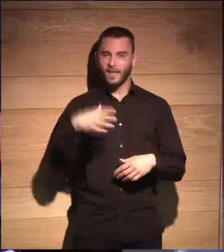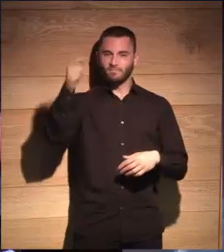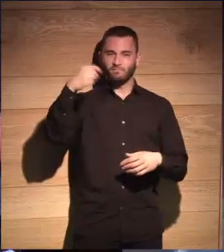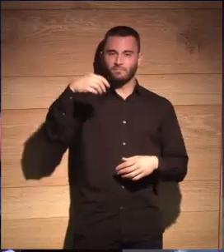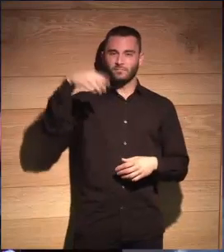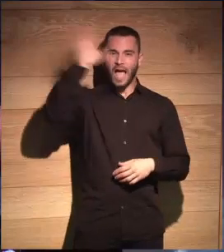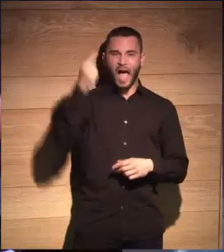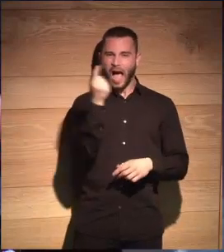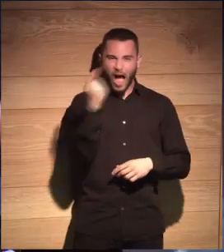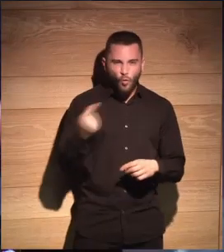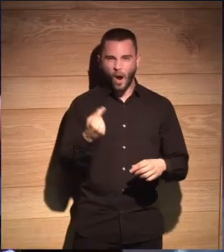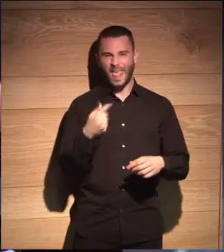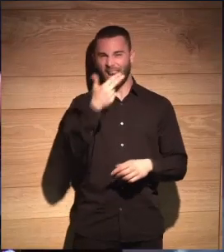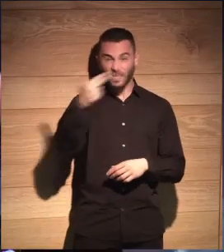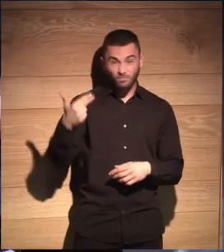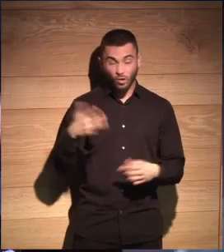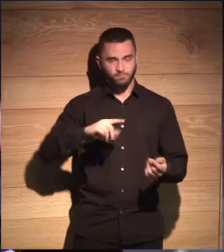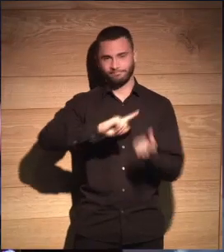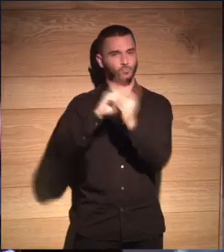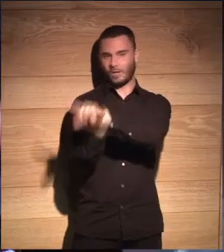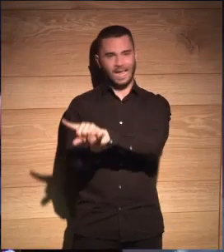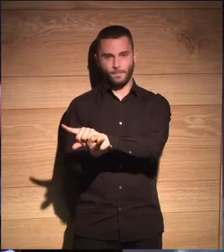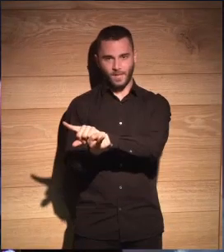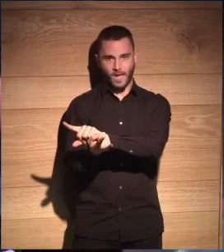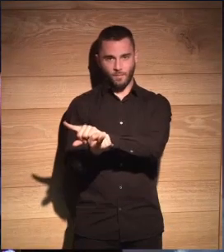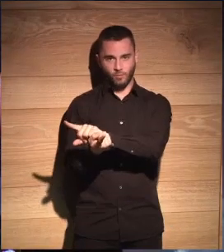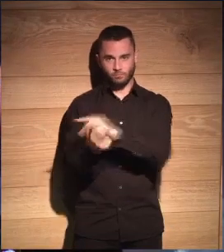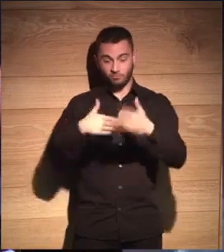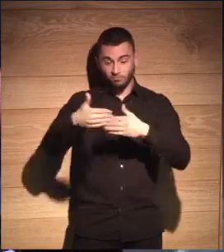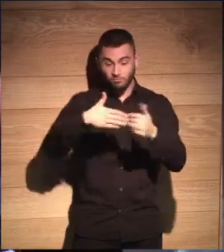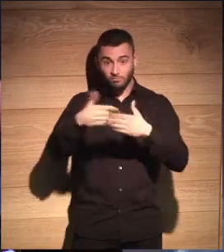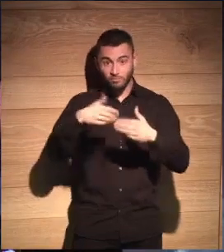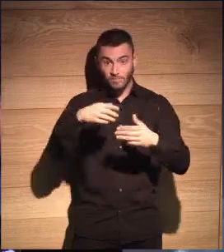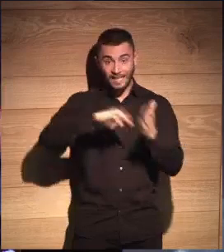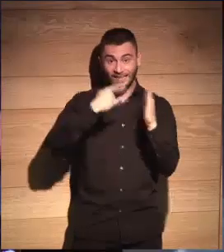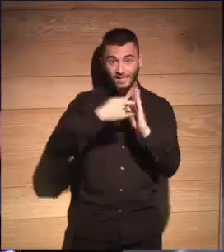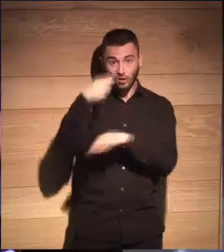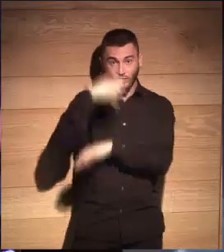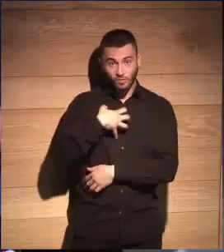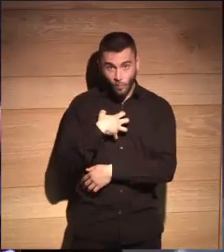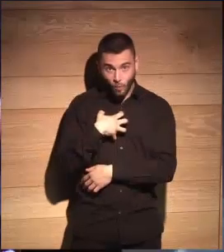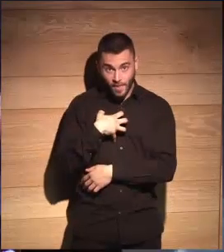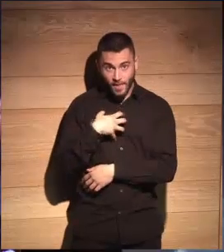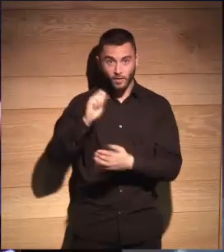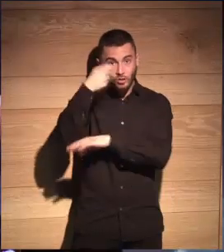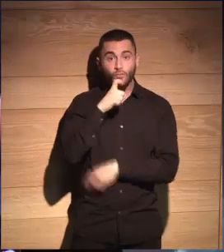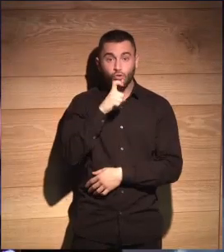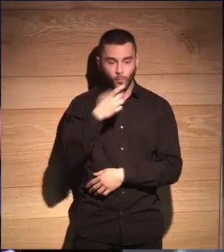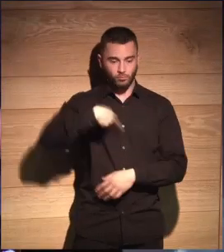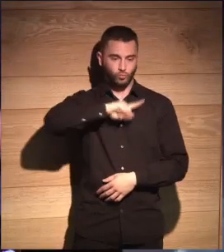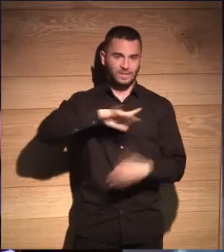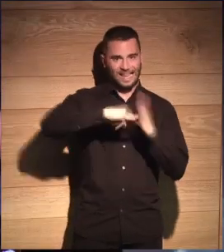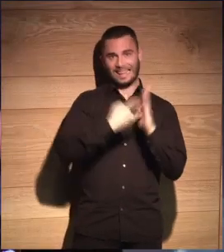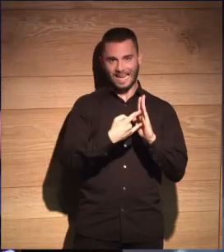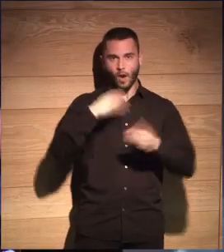acuarelas, la línea, y la sustituimos, esa parte artesana que no se puede conseguir con la técnica, utilizando nuestra técnica, que en este